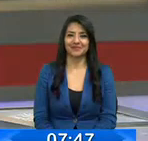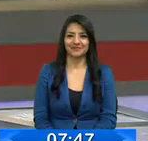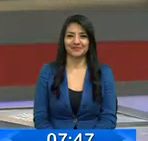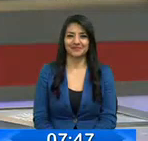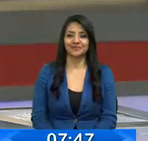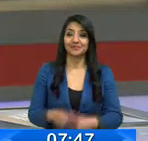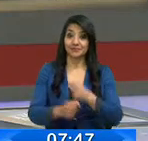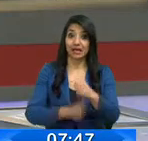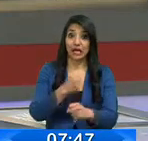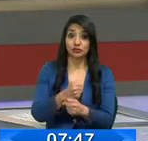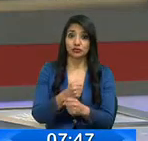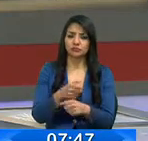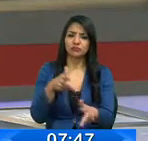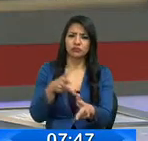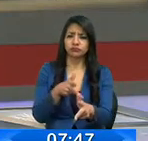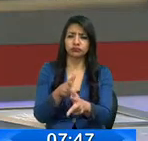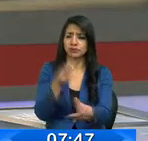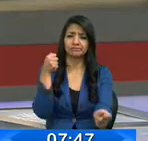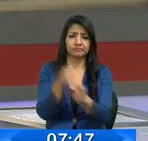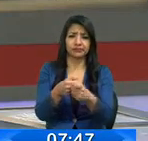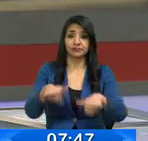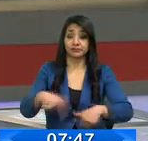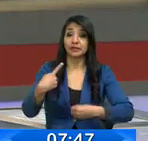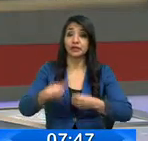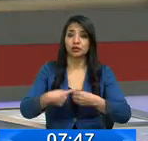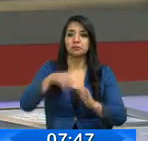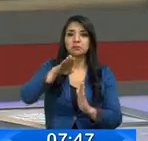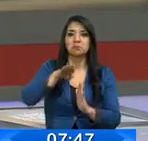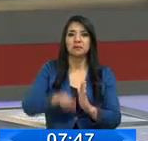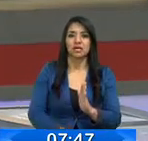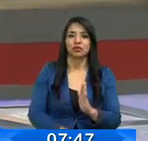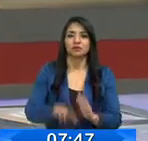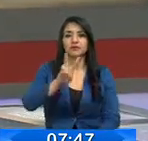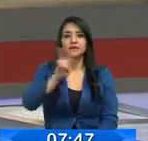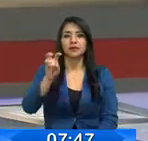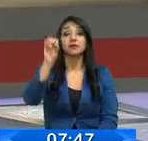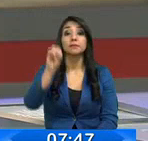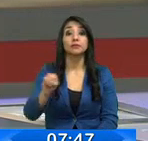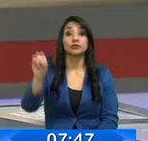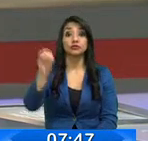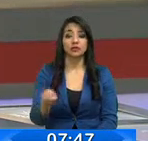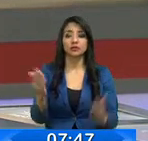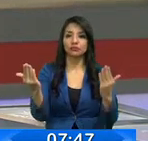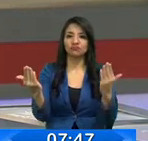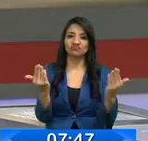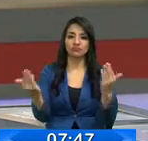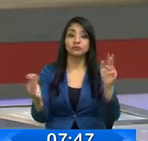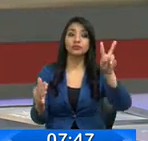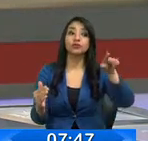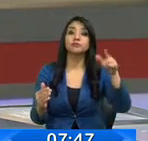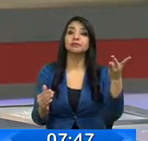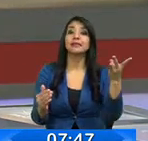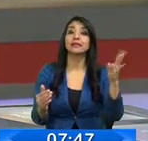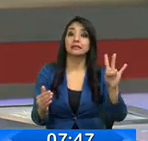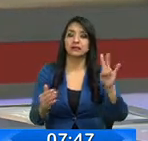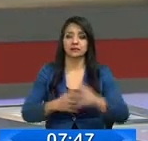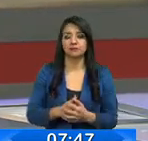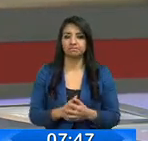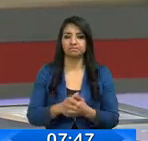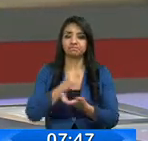Este año los siniestros viales, amigos, en la ciudad de Quito bajaron en un 20% en comparación con el 2017. La